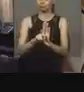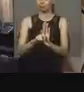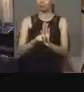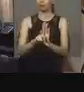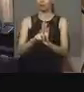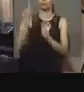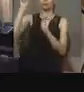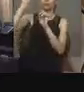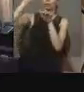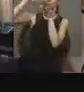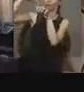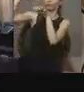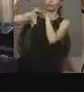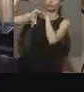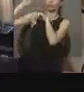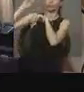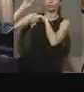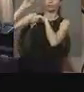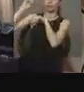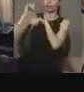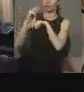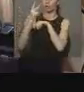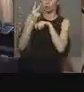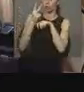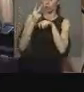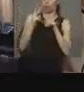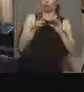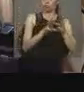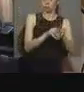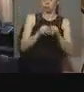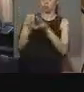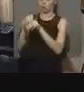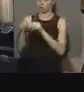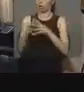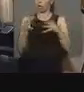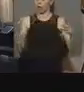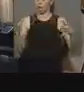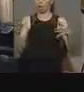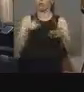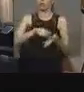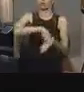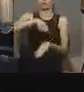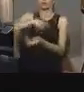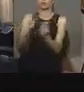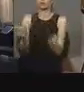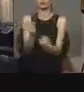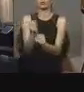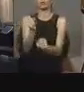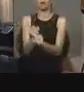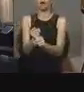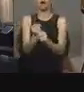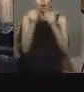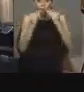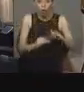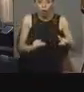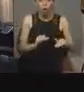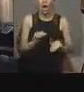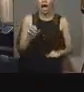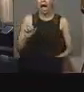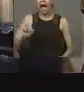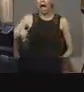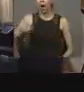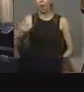tenemos presente a dos grandes organizaciones que forman parte de las trabajadoras de la educación parvularia en Chile, como son AJUNGI y